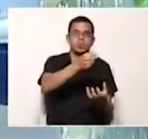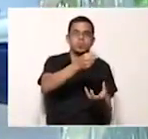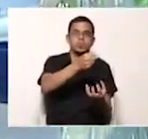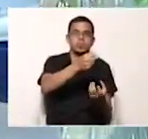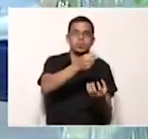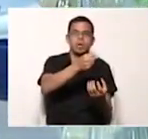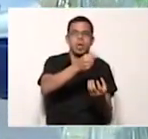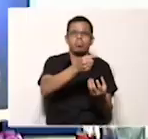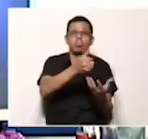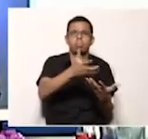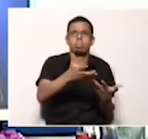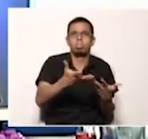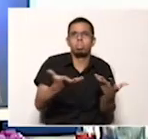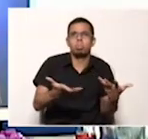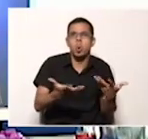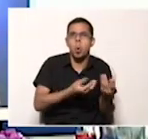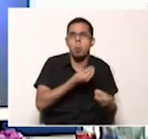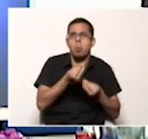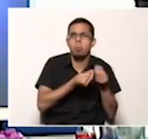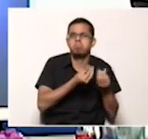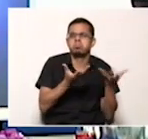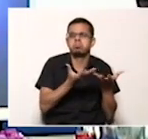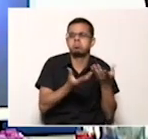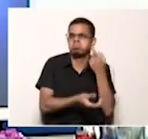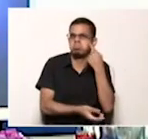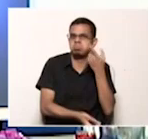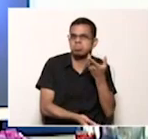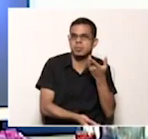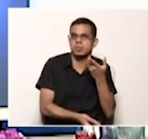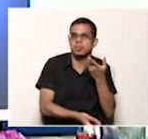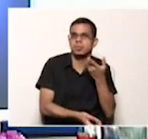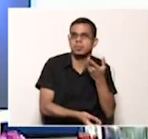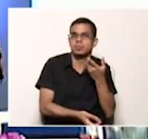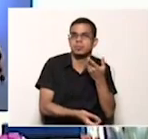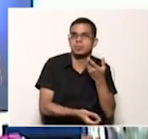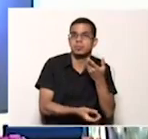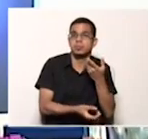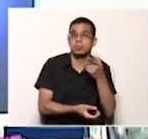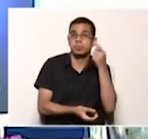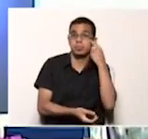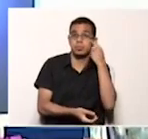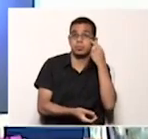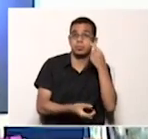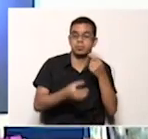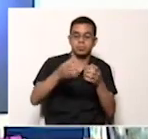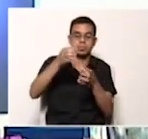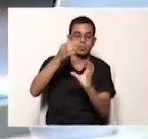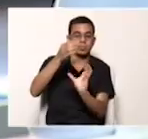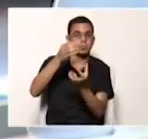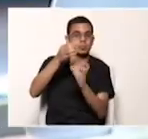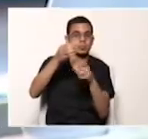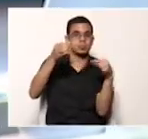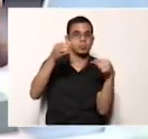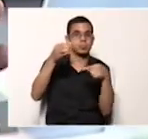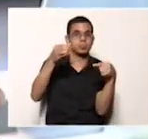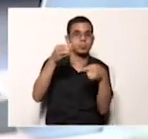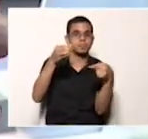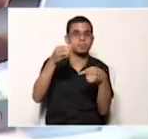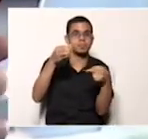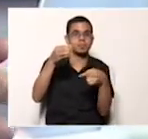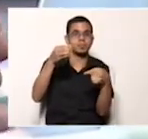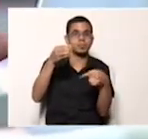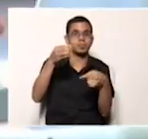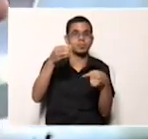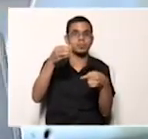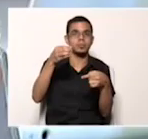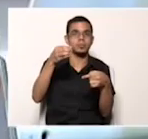¿Cómo funciona este dispositivo? En la parte inferior tengo una cámara, vamos a llamarlo cámara,